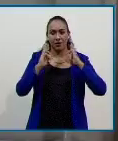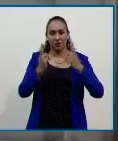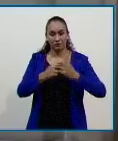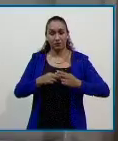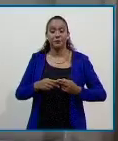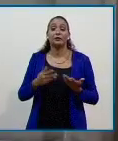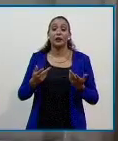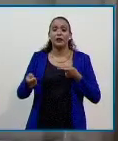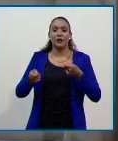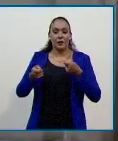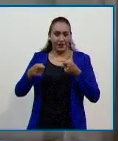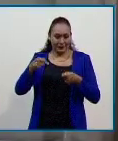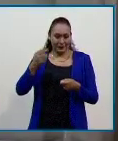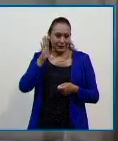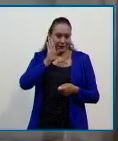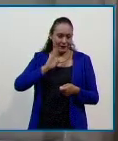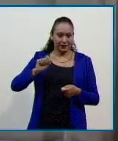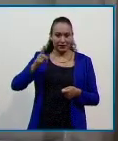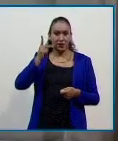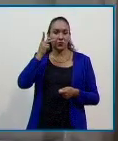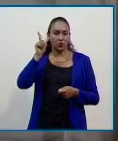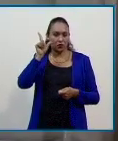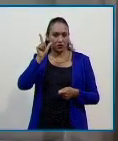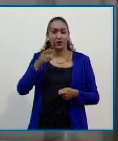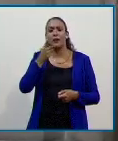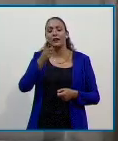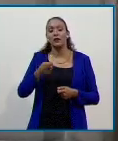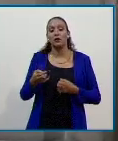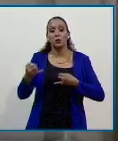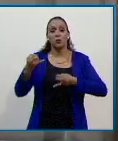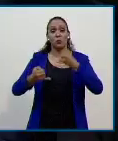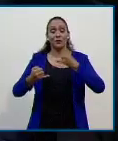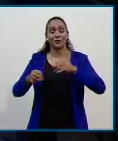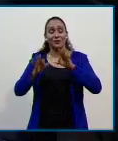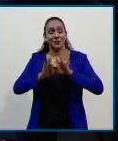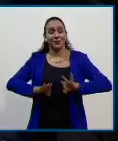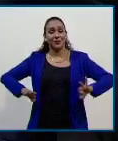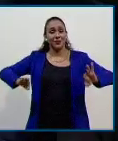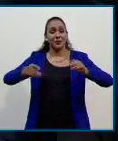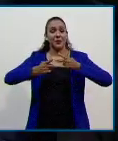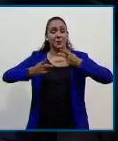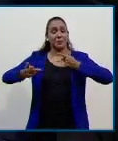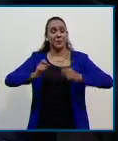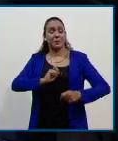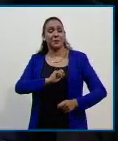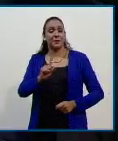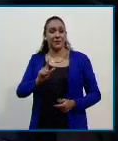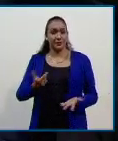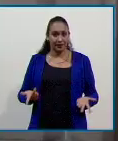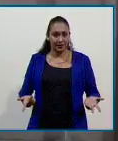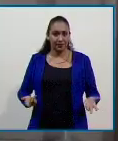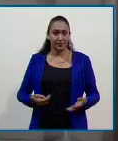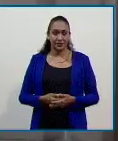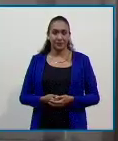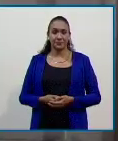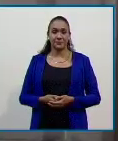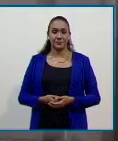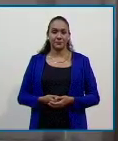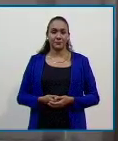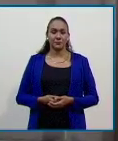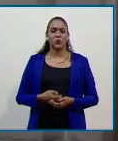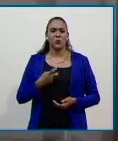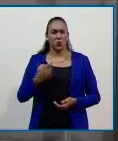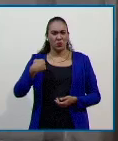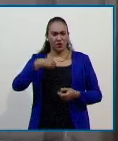presidenta subrayó que la independencia de juezas y jueces es indispensable para la democracia en México. Alzamos